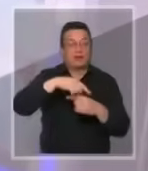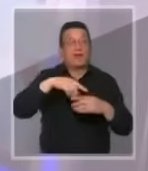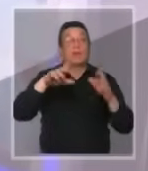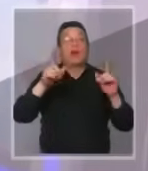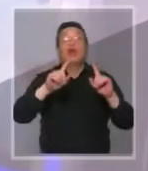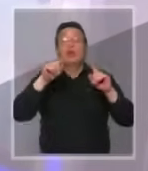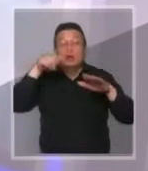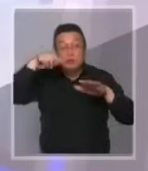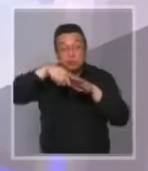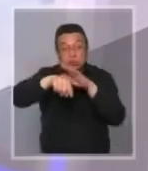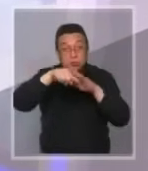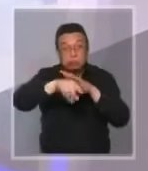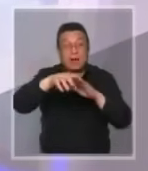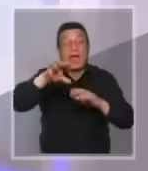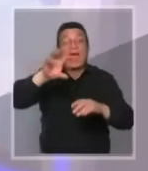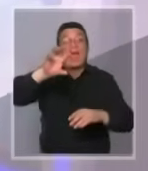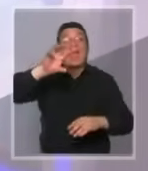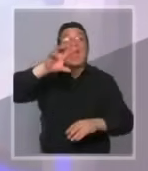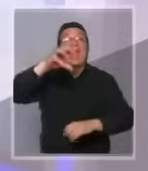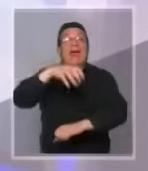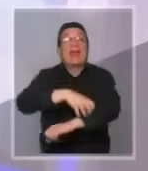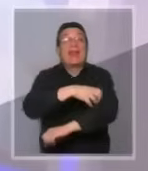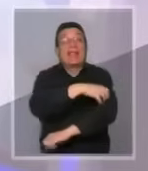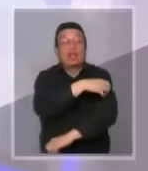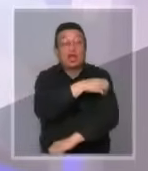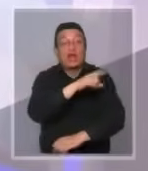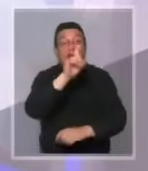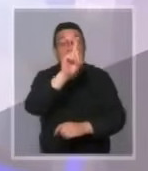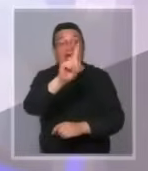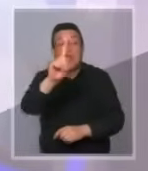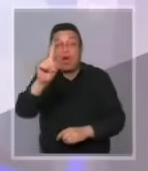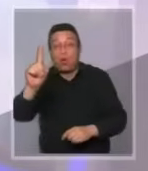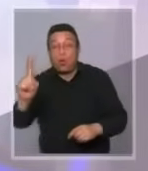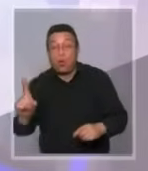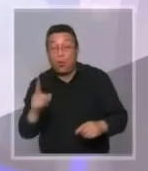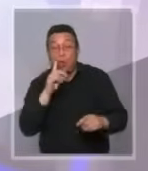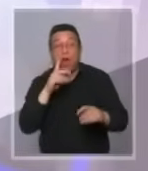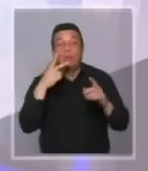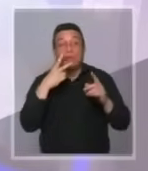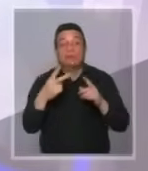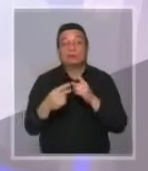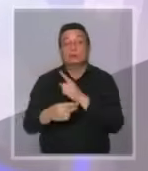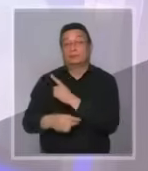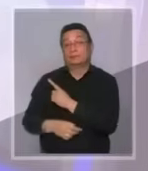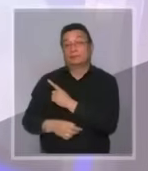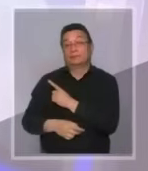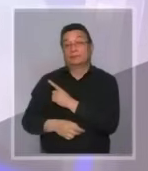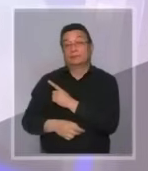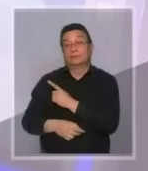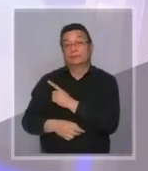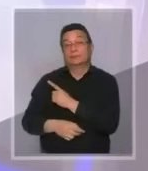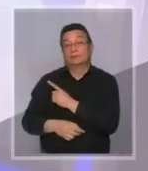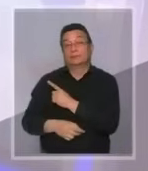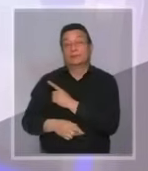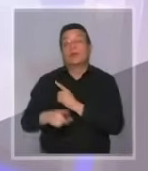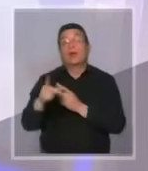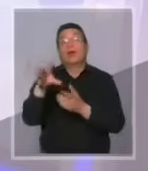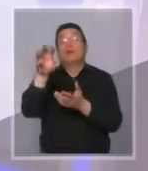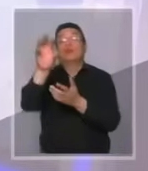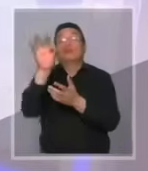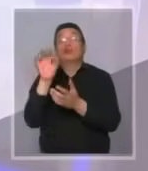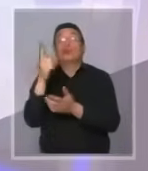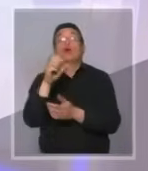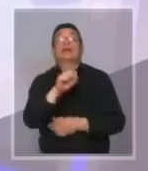metemos en las regiones y en cada una de las regiones Por supuesto me voy a correr para que no me atropelle ningun de las comunas de nuestra región